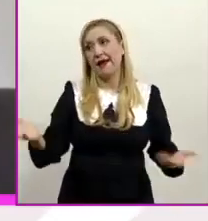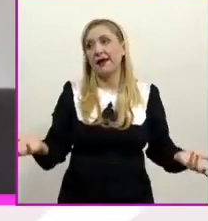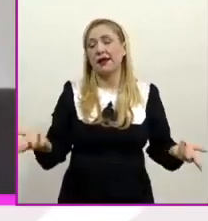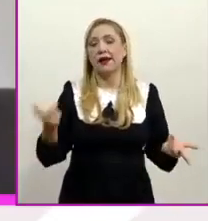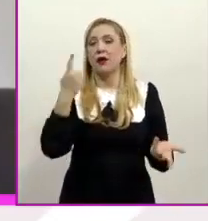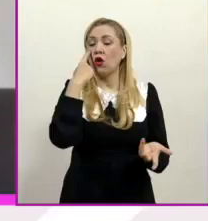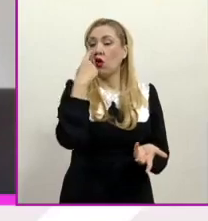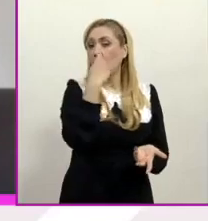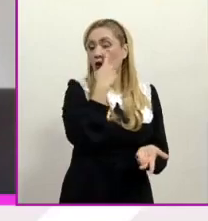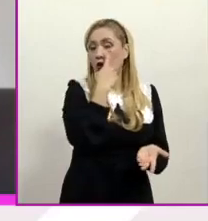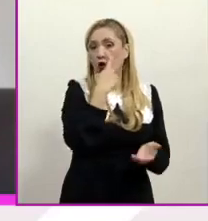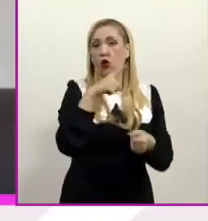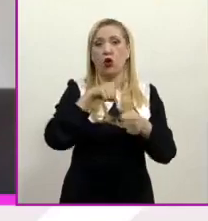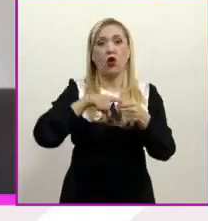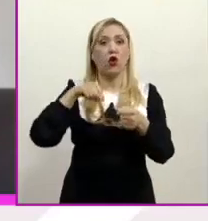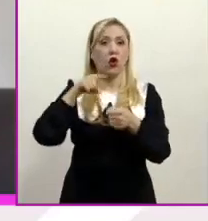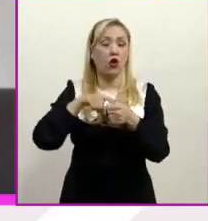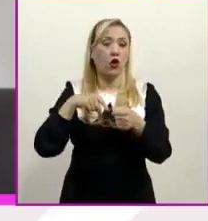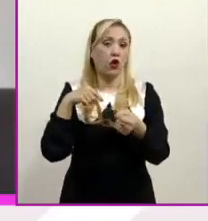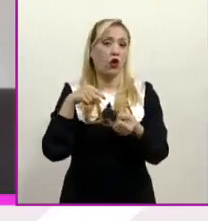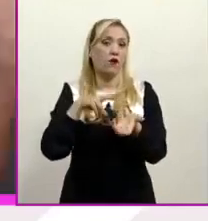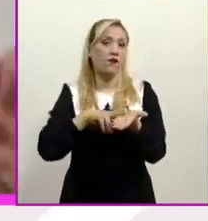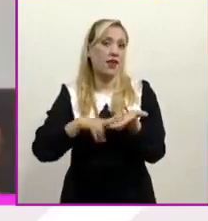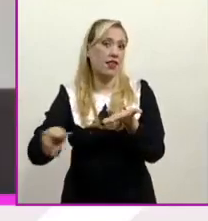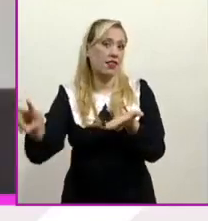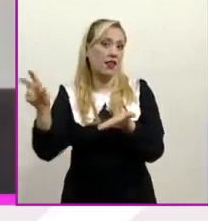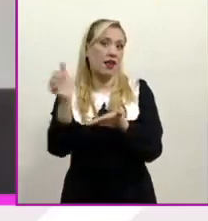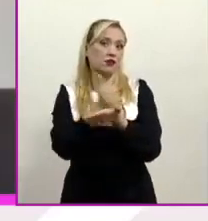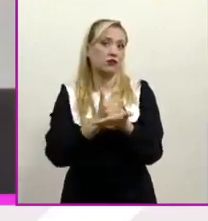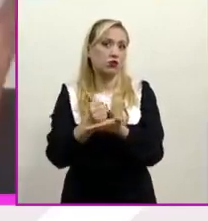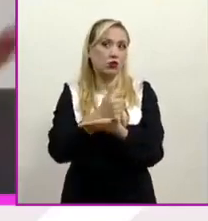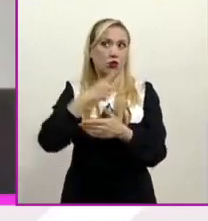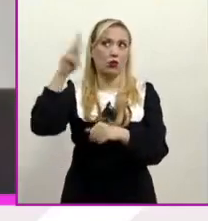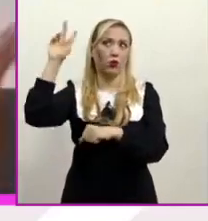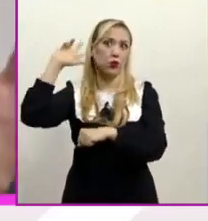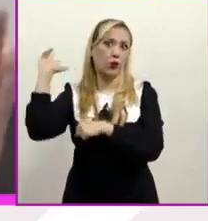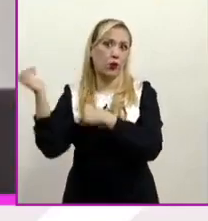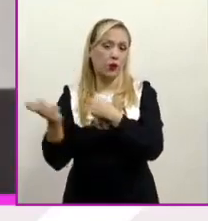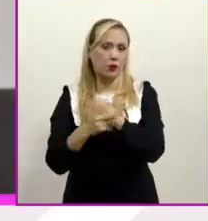de ojos de otros, de rasgos europeos, de